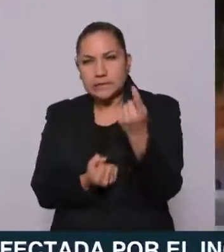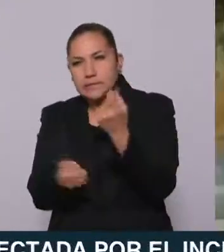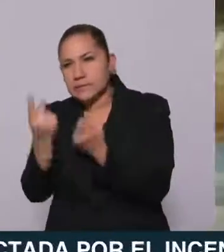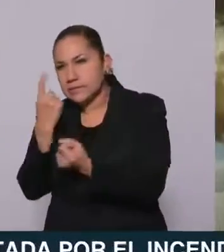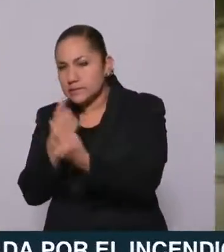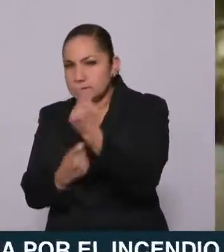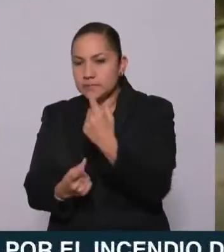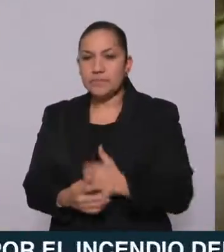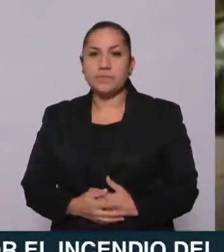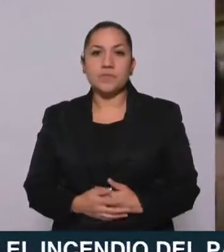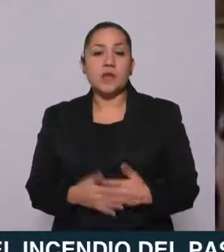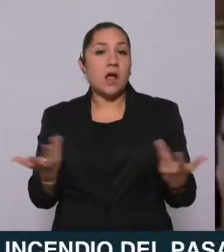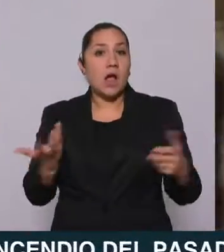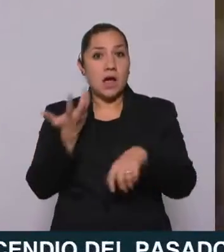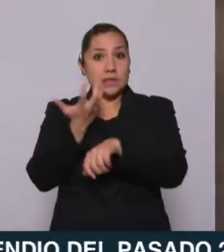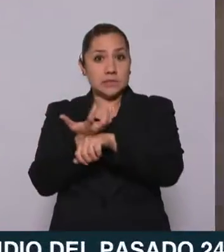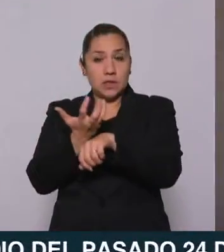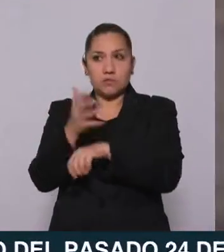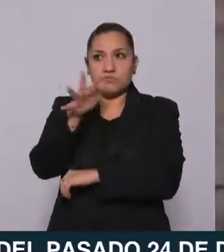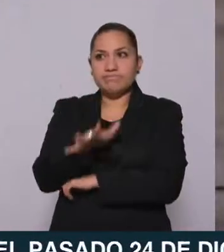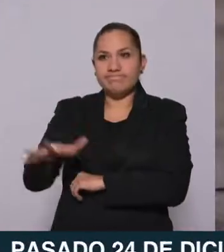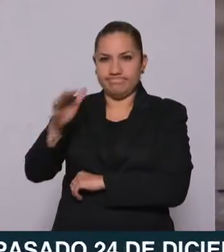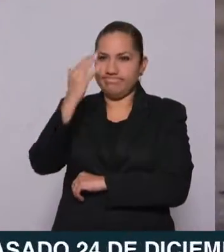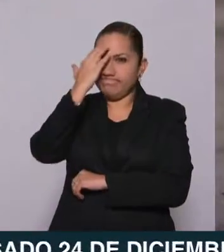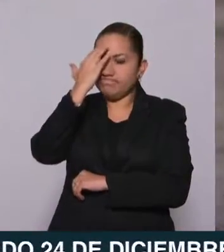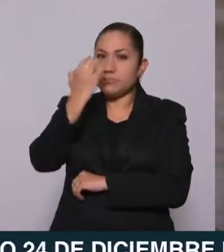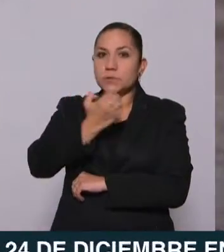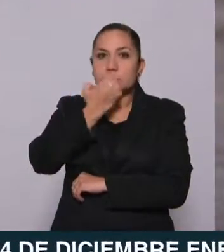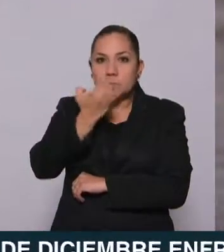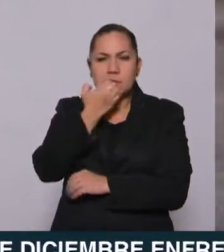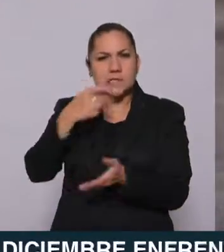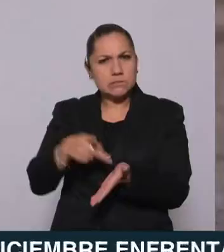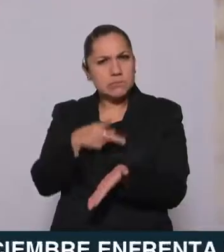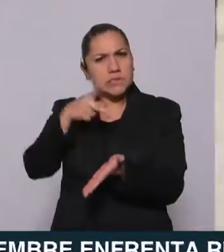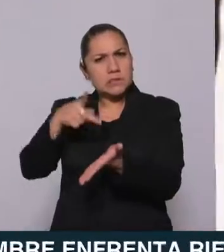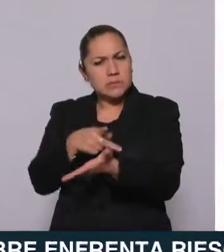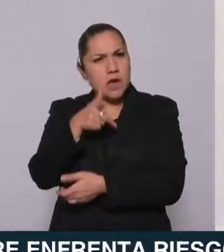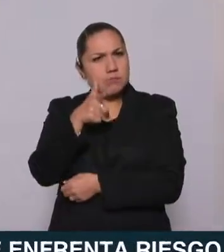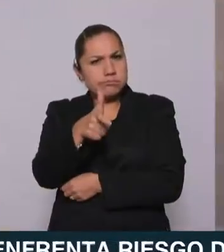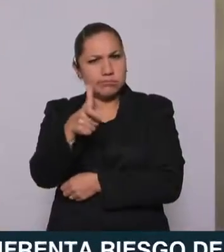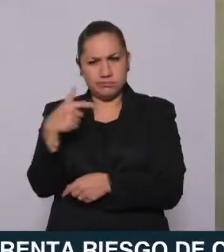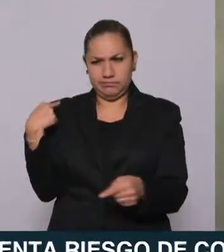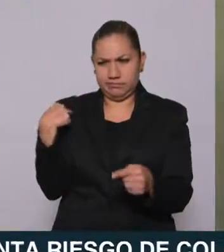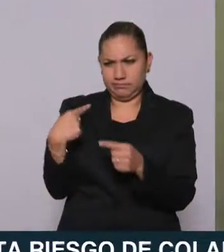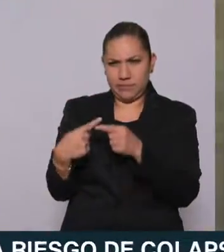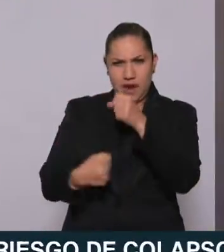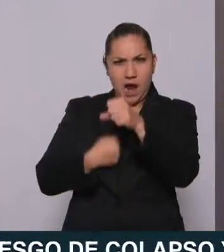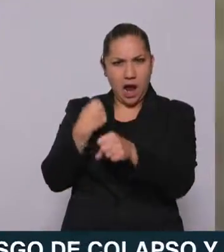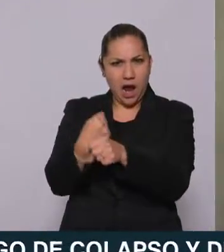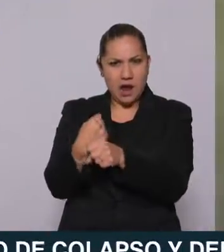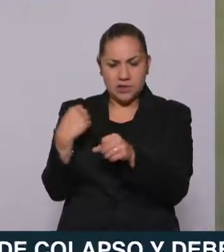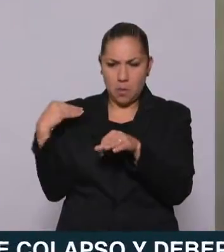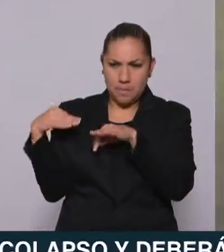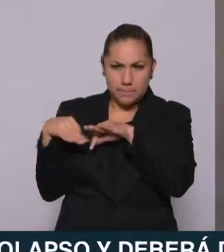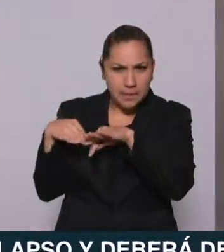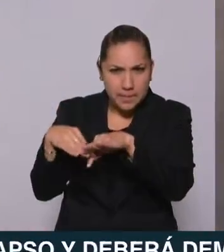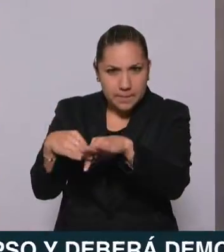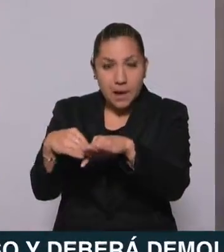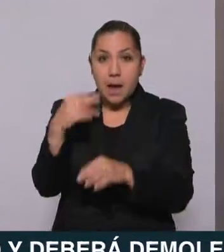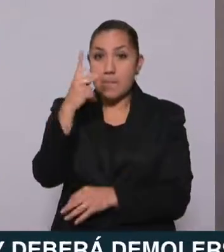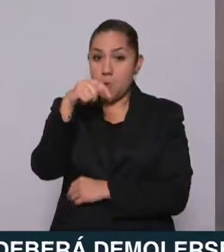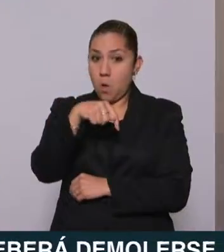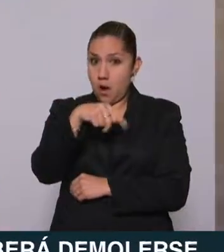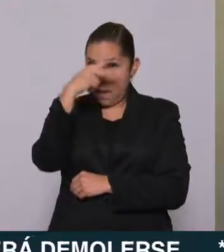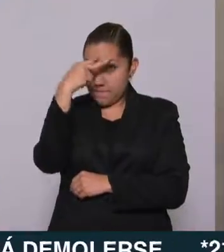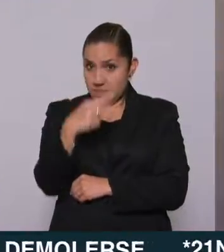Aunque Estados Unidos es conocido por los múltiples tiroteos escolares registrados en los últimos años, México no es ajeno a estas tragedias. En junio